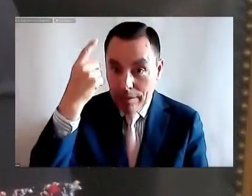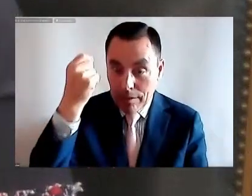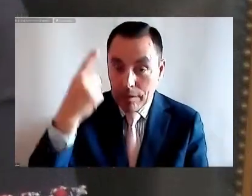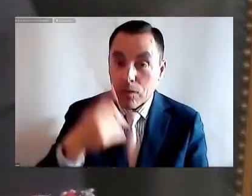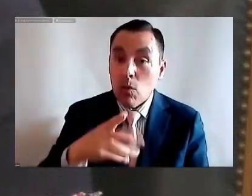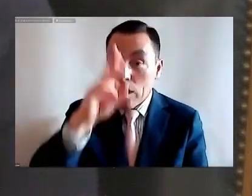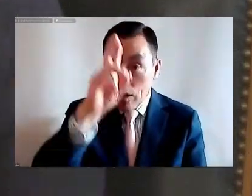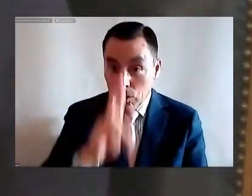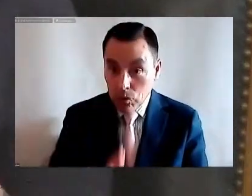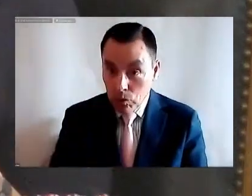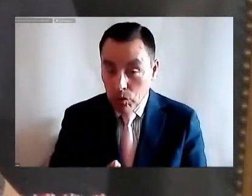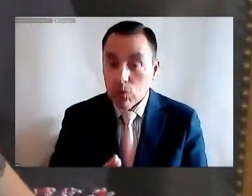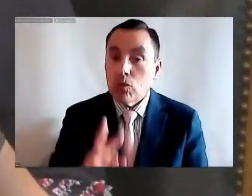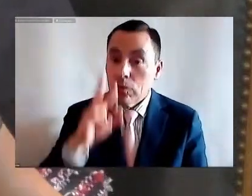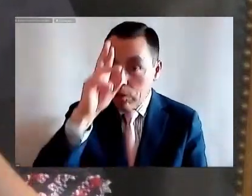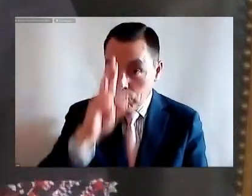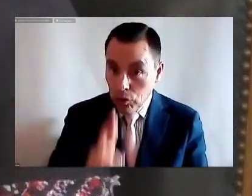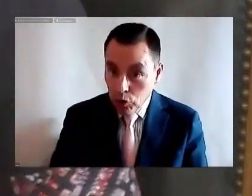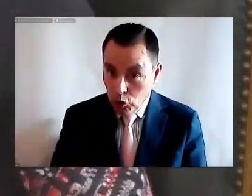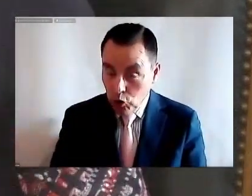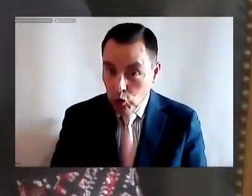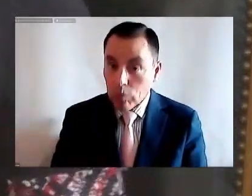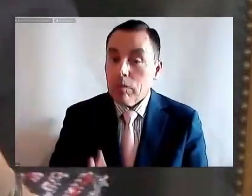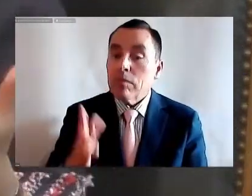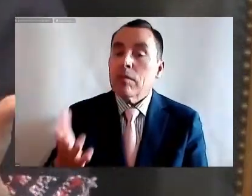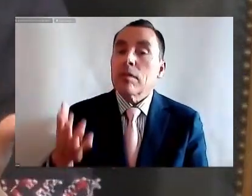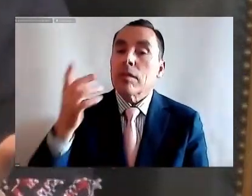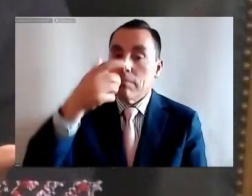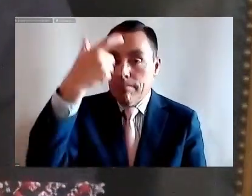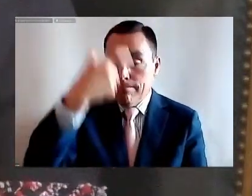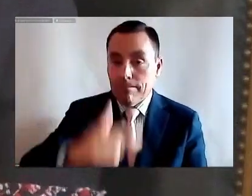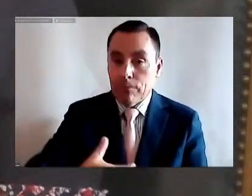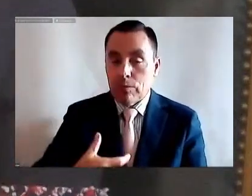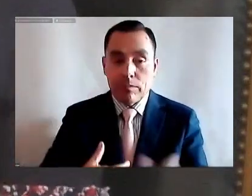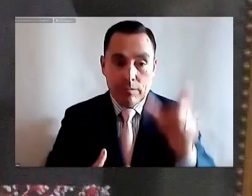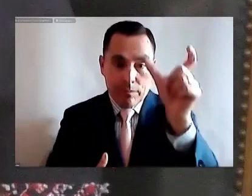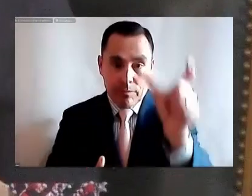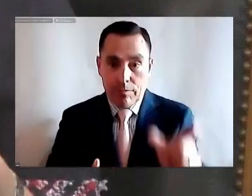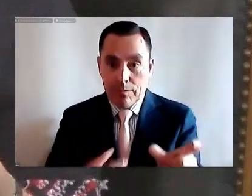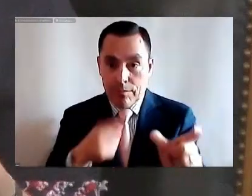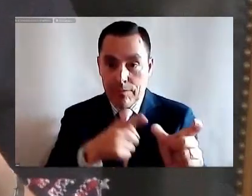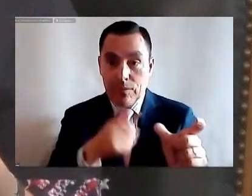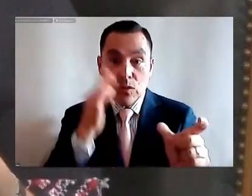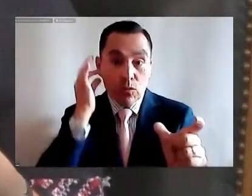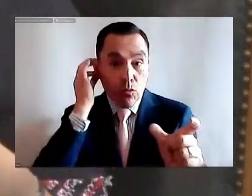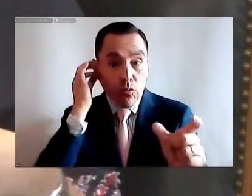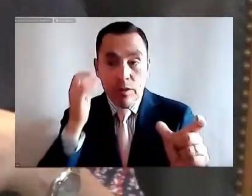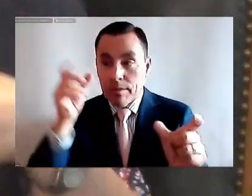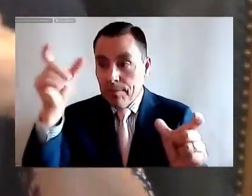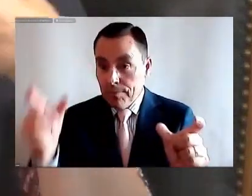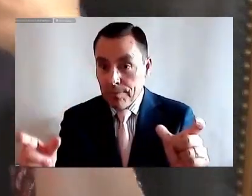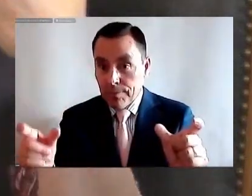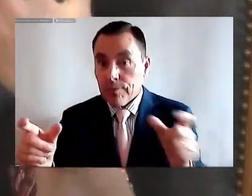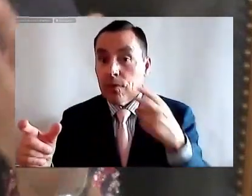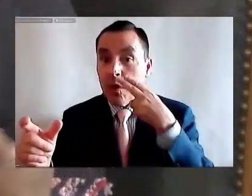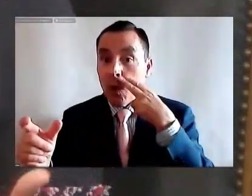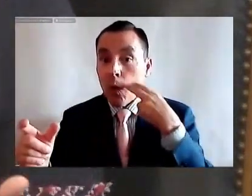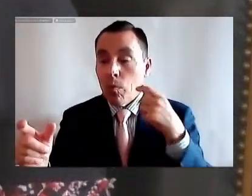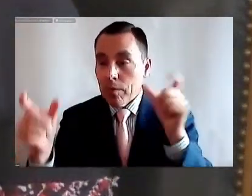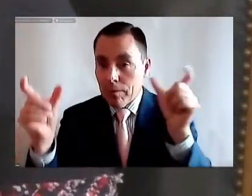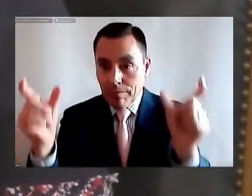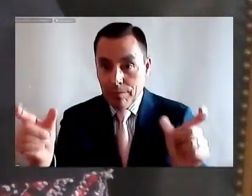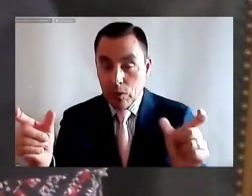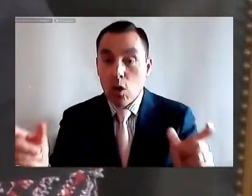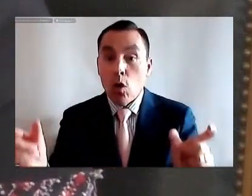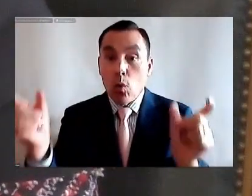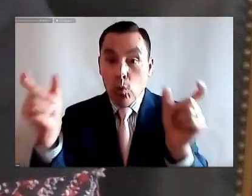juegan ambas personas, yo creo que puede tener distintas lecturas, ciertamente. O sea, si estamos pensando, bueno, cuál fue su